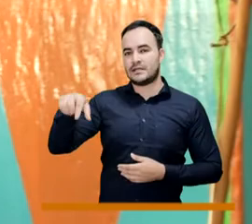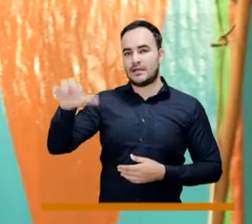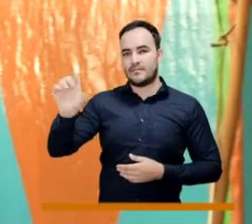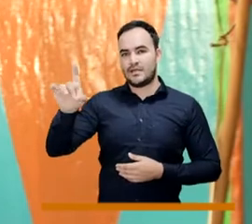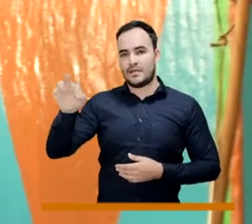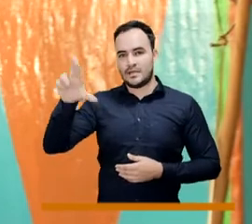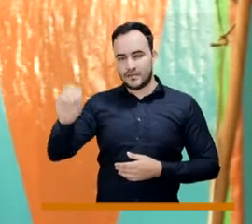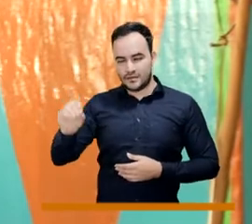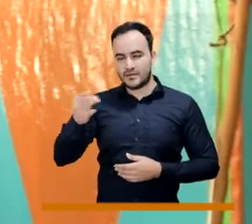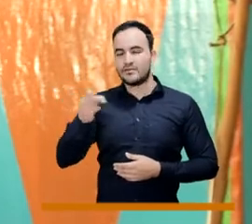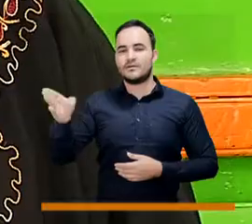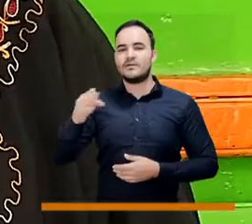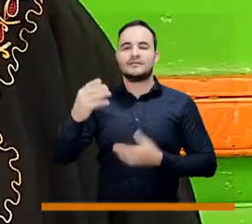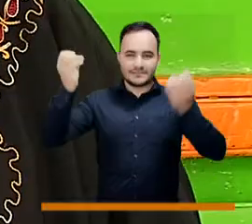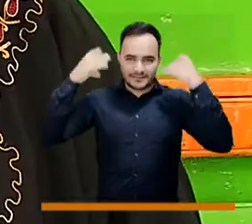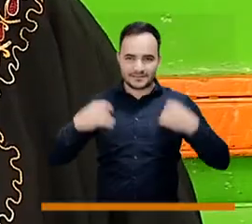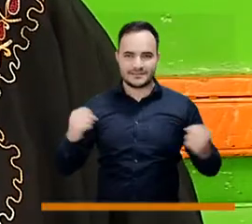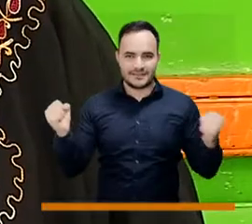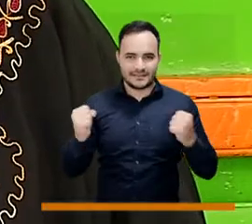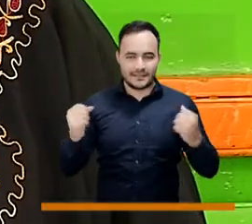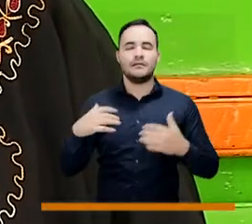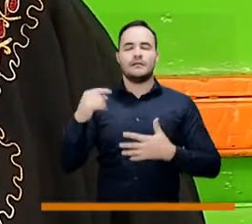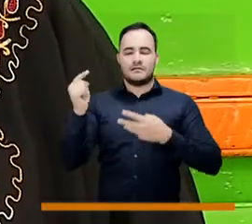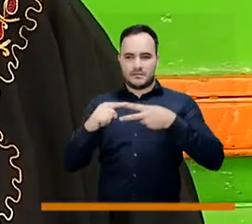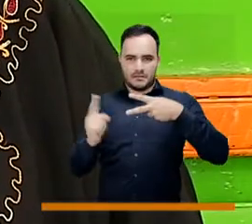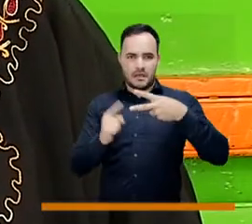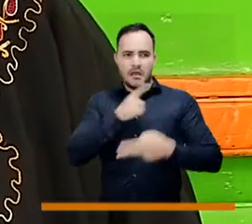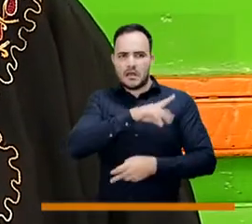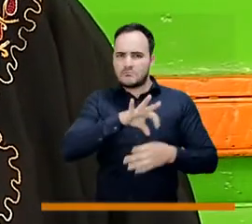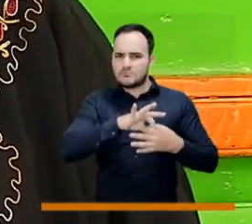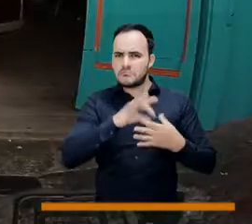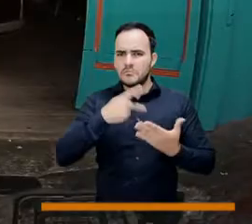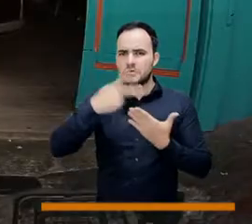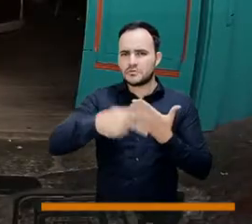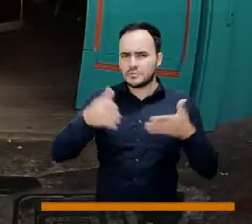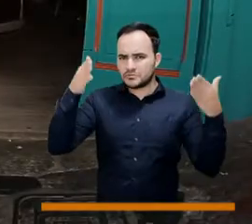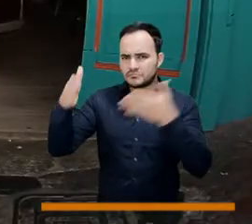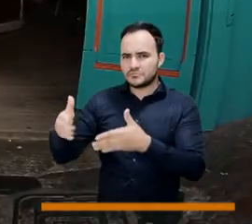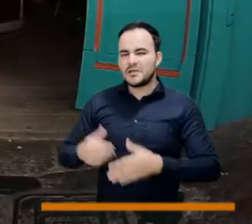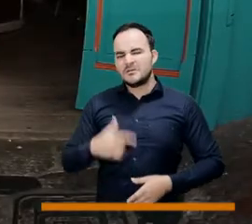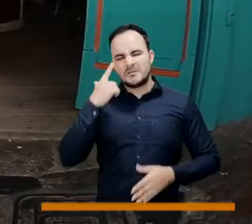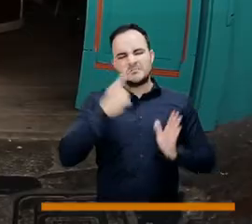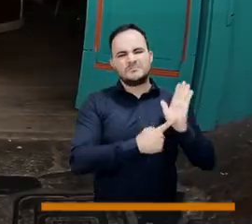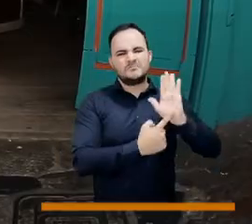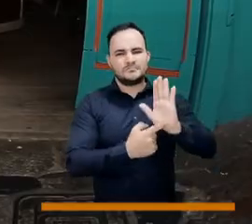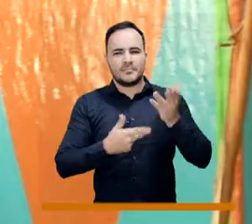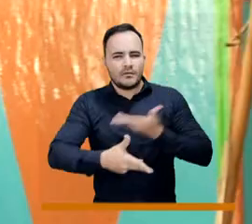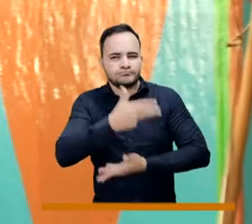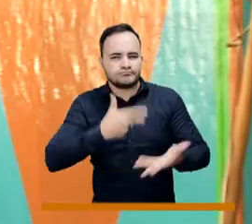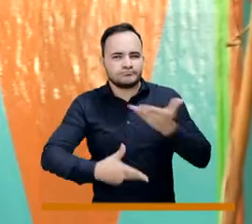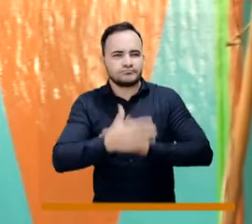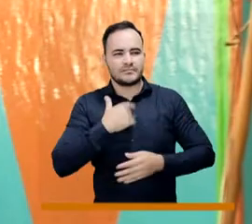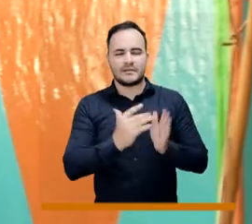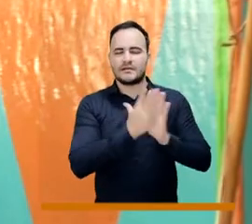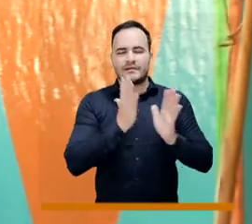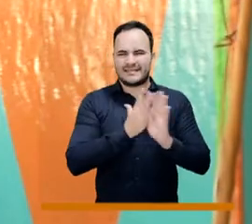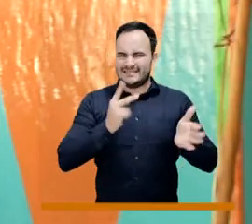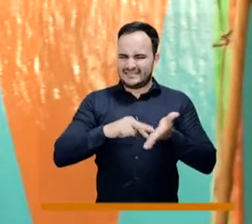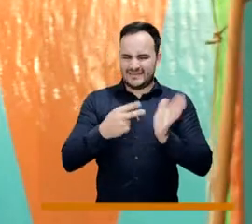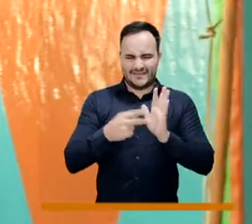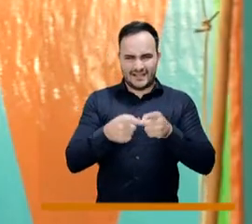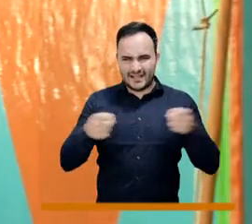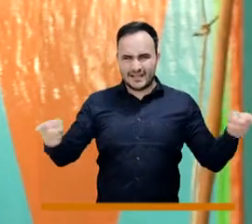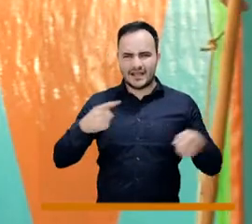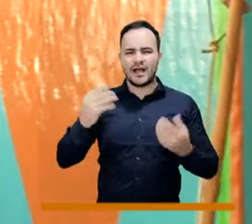Elena. Usted pues también nos va a contar a lo largo de este espacio qué es la ruralidad y si realmente